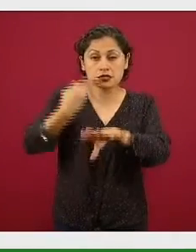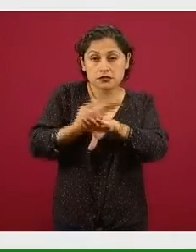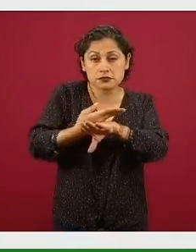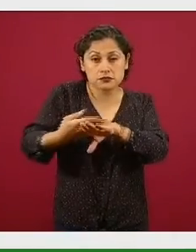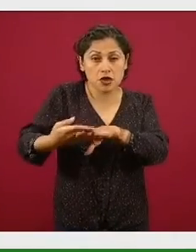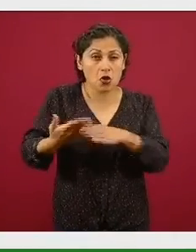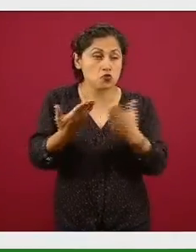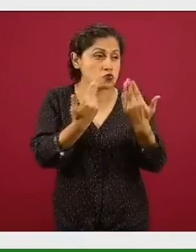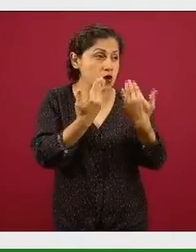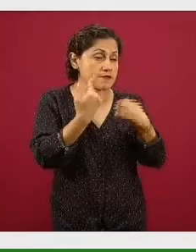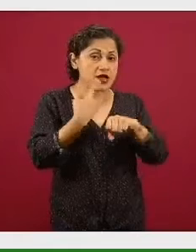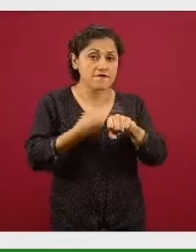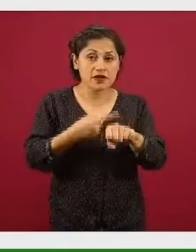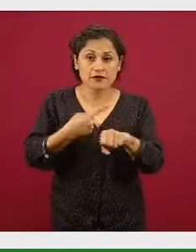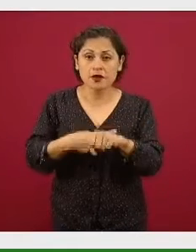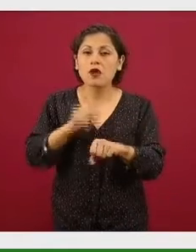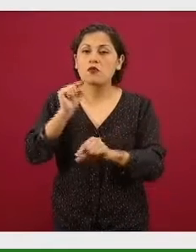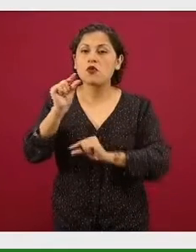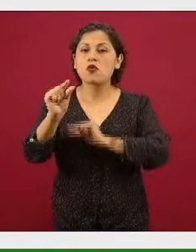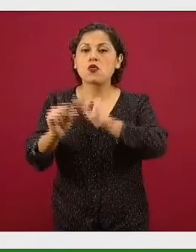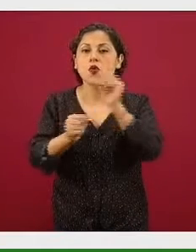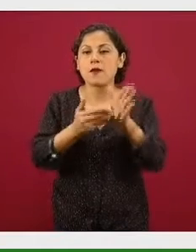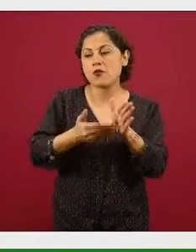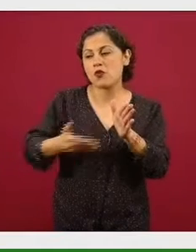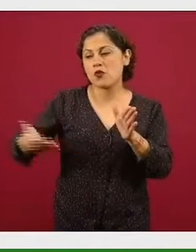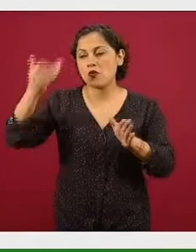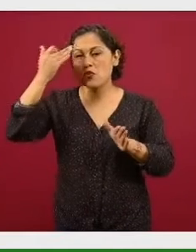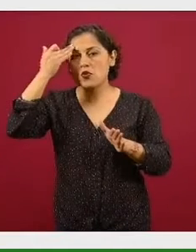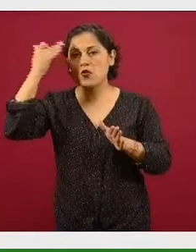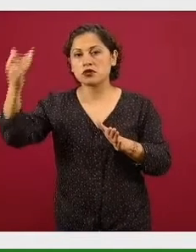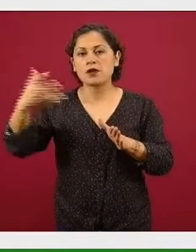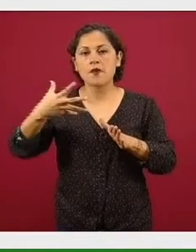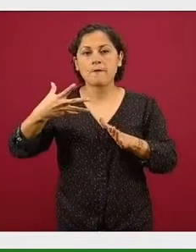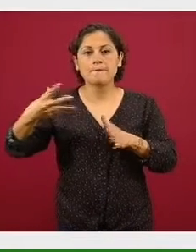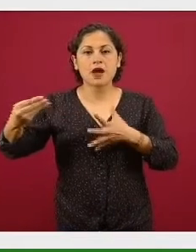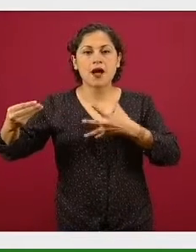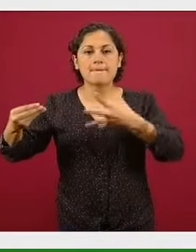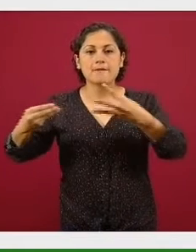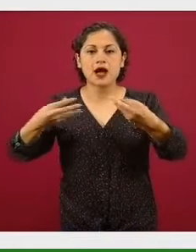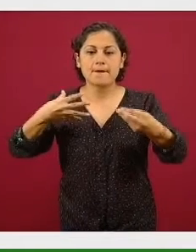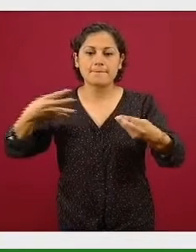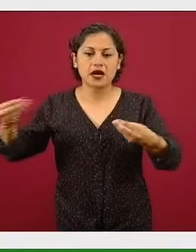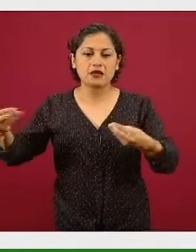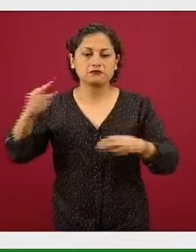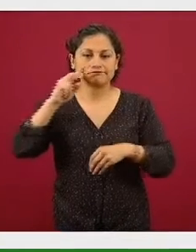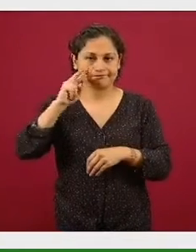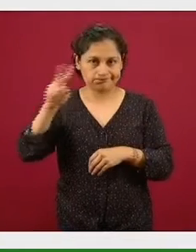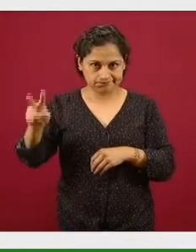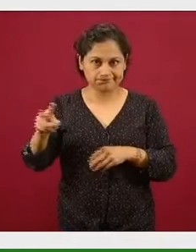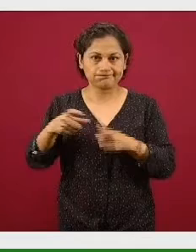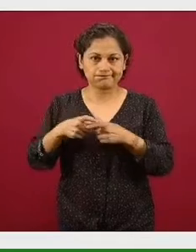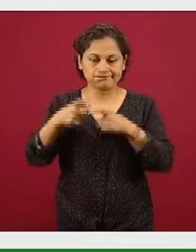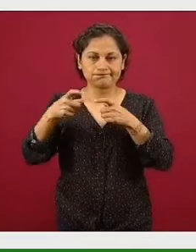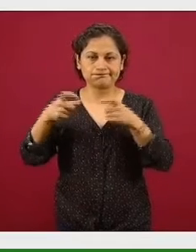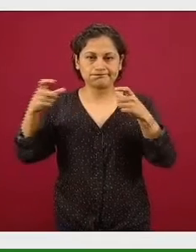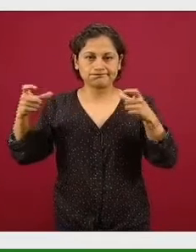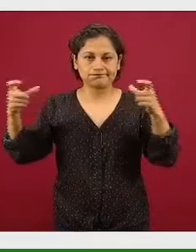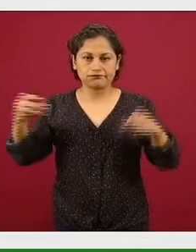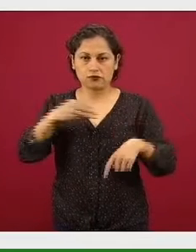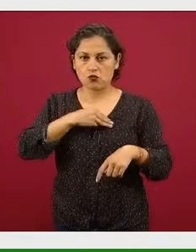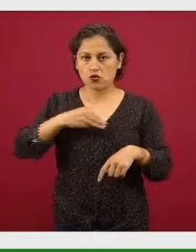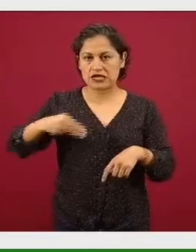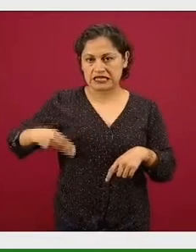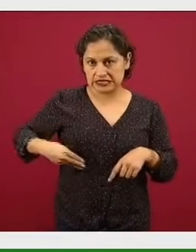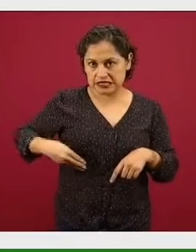no tenían casos. A medida que vamos avanzando en las semanas, no solamente vamos teniendo una mayor dispersión y más municipios que se